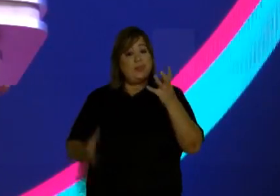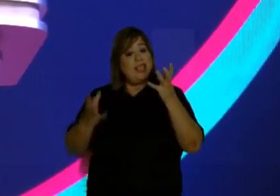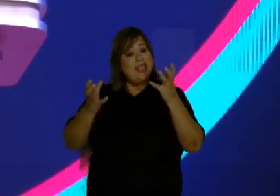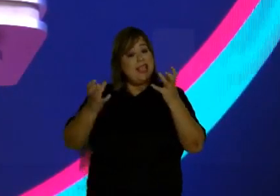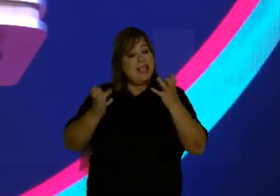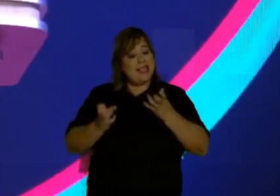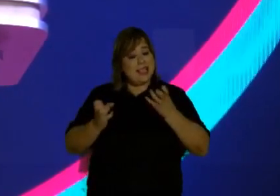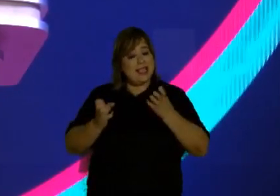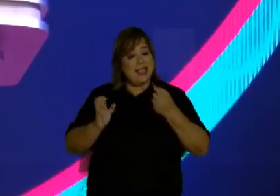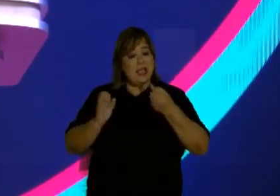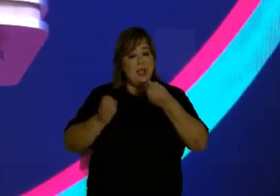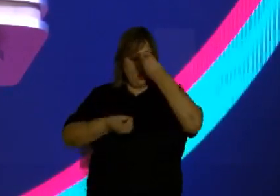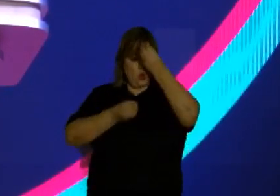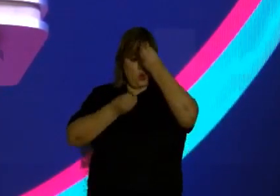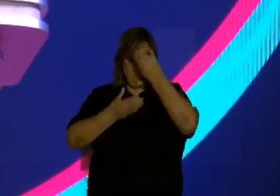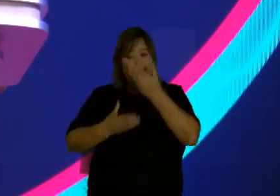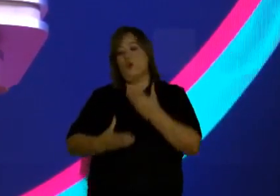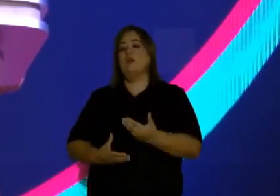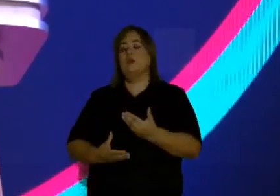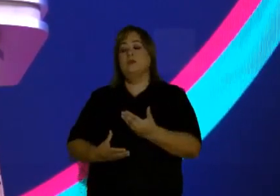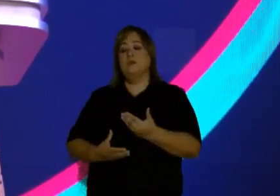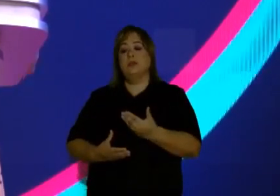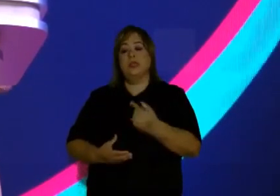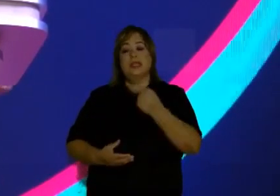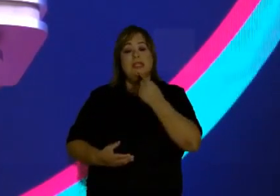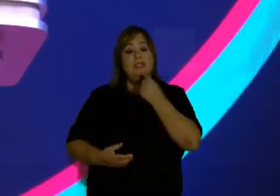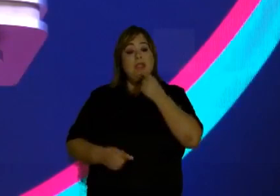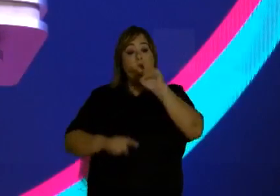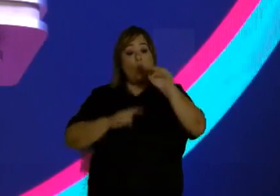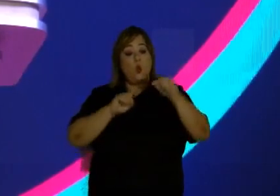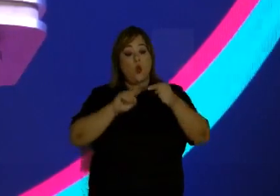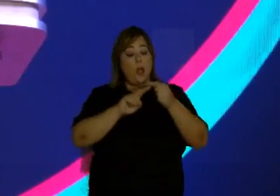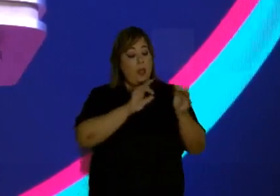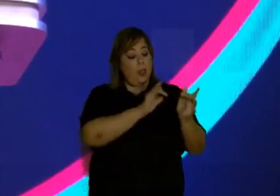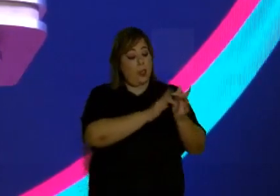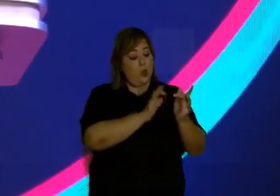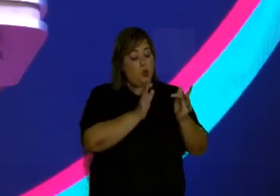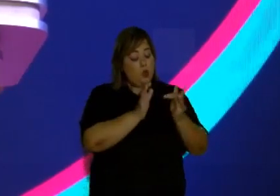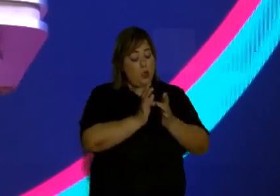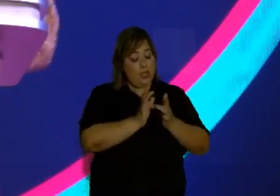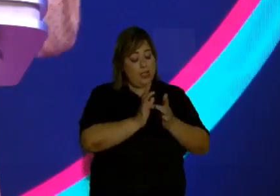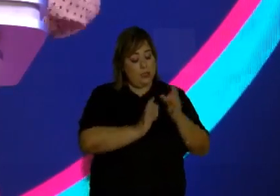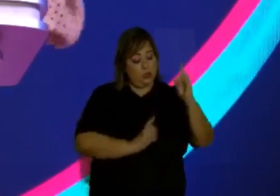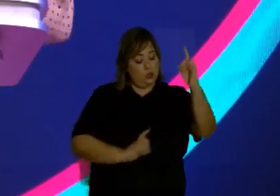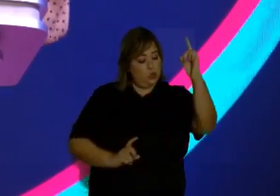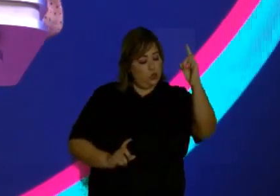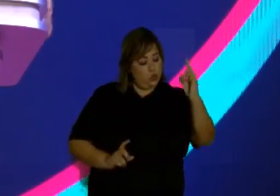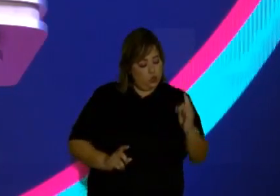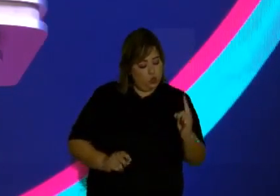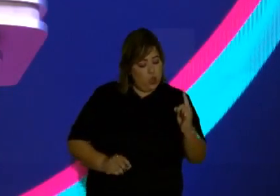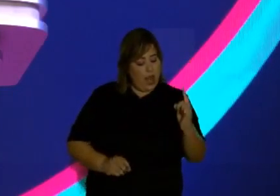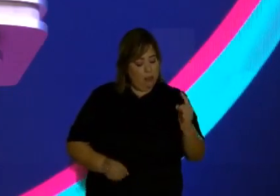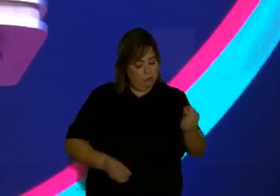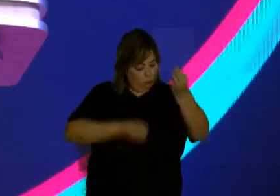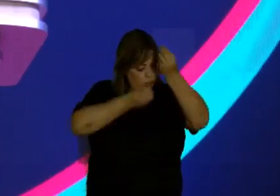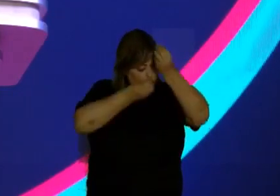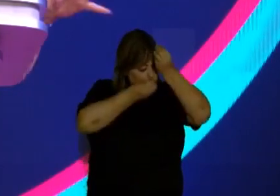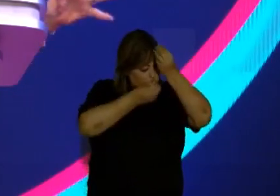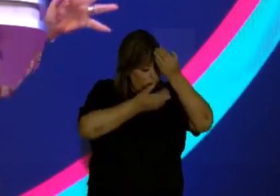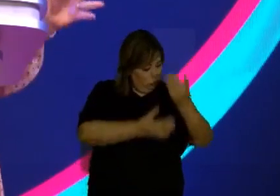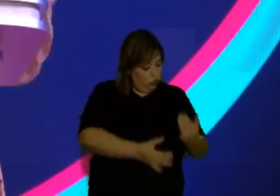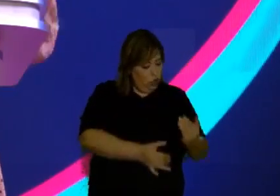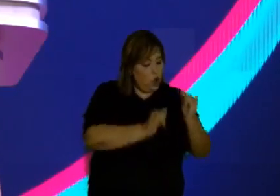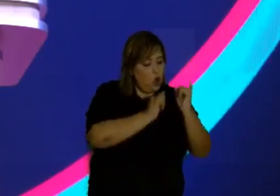reseñar esta porción bíblica tan hermosa que dice, cuando Jesús terminó de dar instrucciones, diga instrucciones. Hay gente que